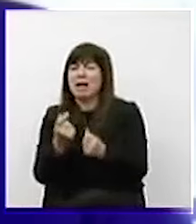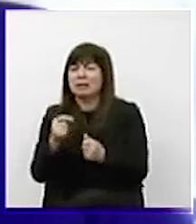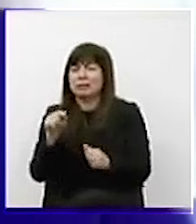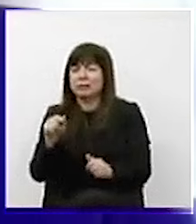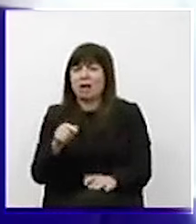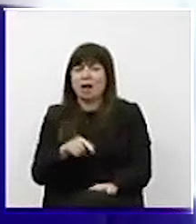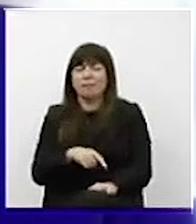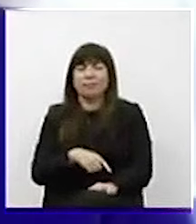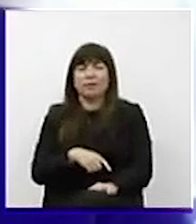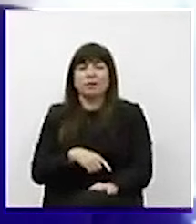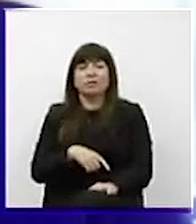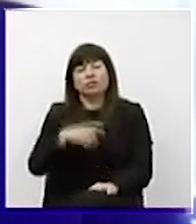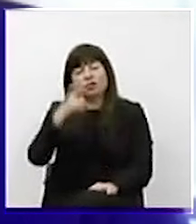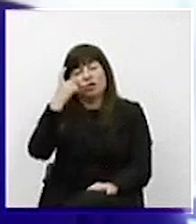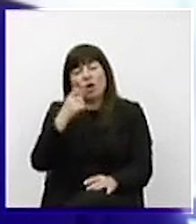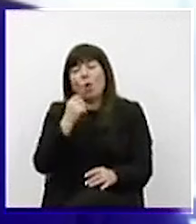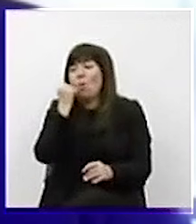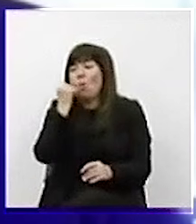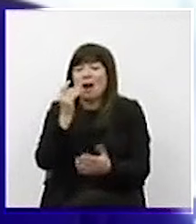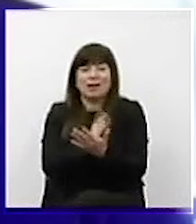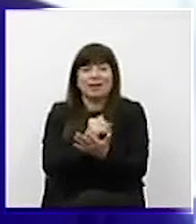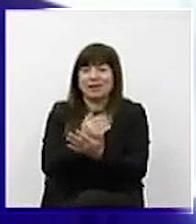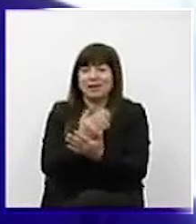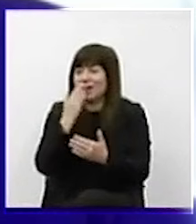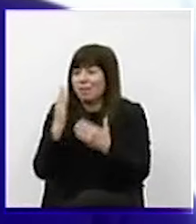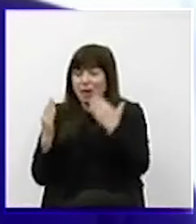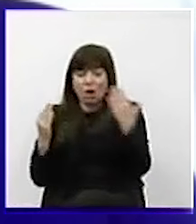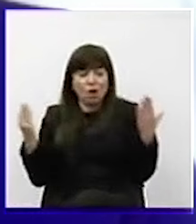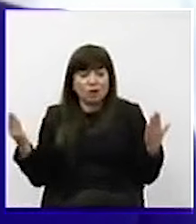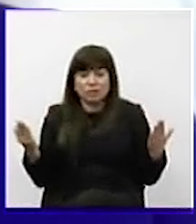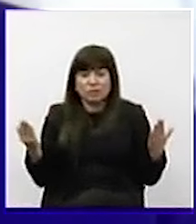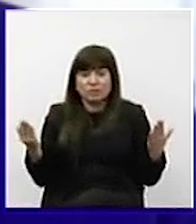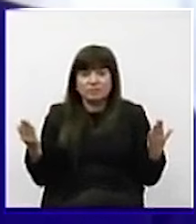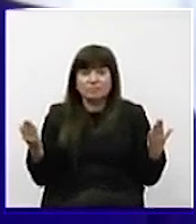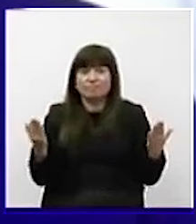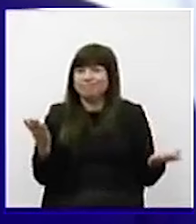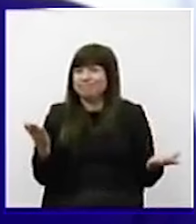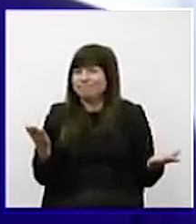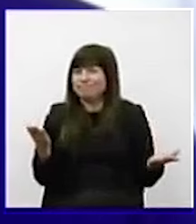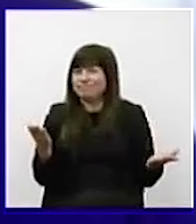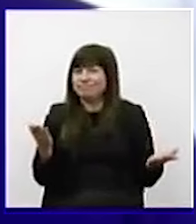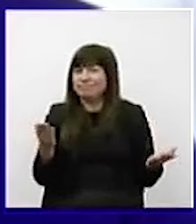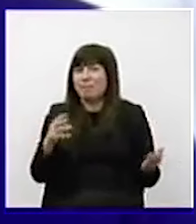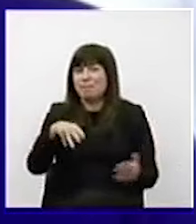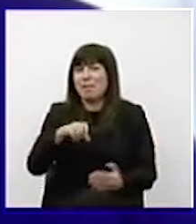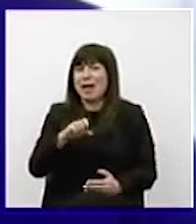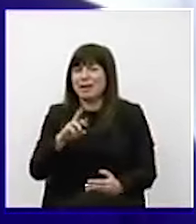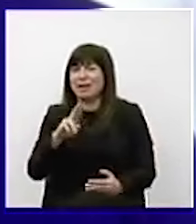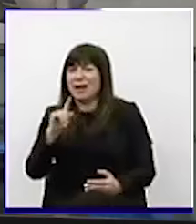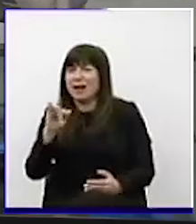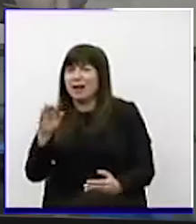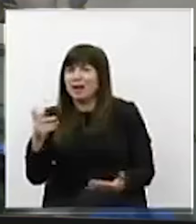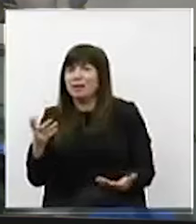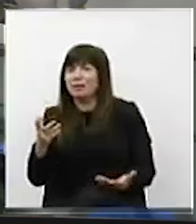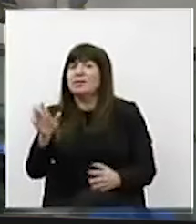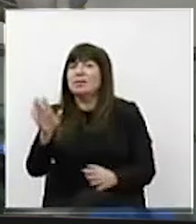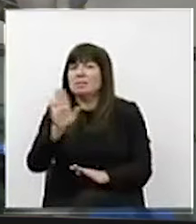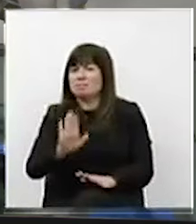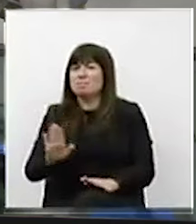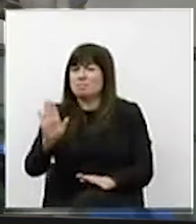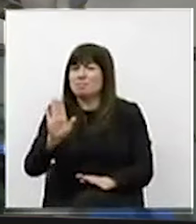es obvio cuál estrategia es mejor, porque la estrategia más a la Merkel es muy cara en el corto plazo, porque tiene que mantener el